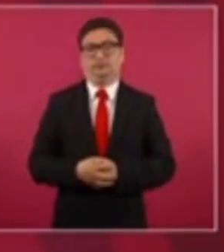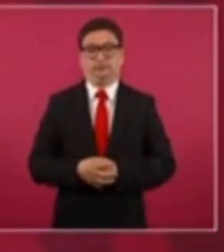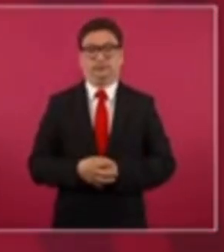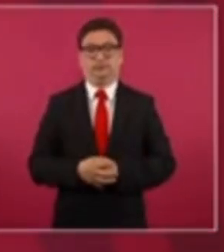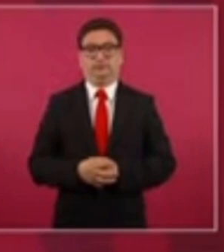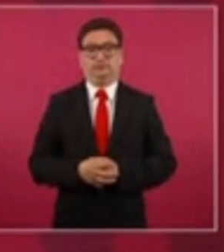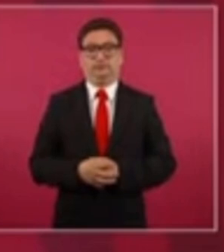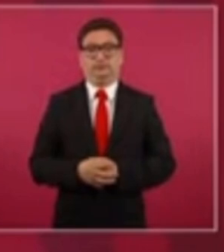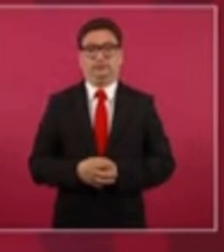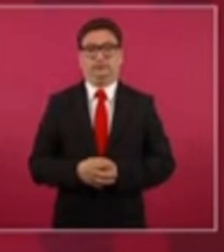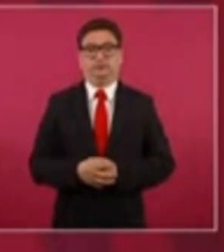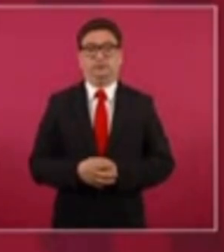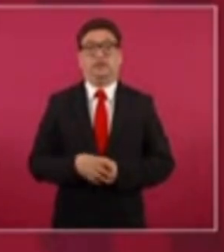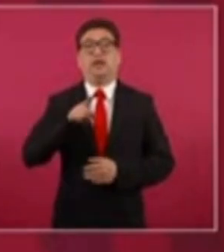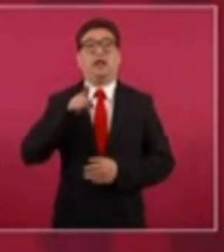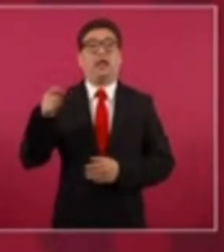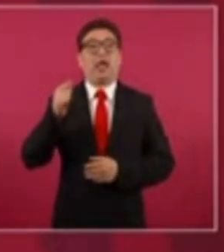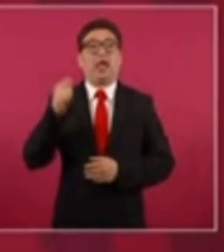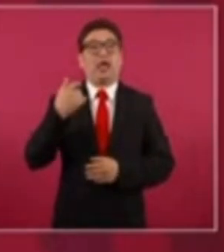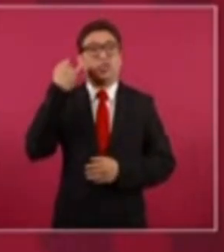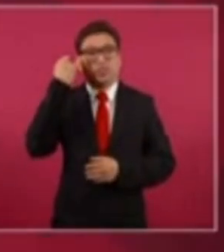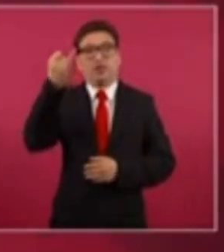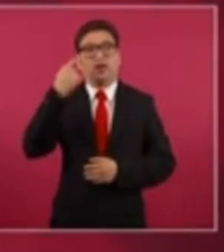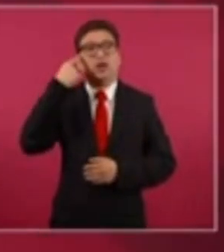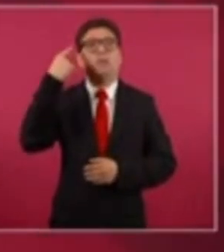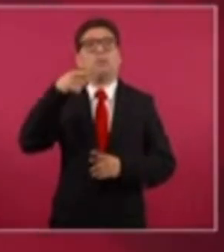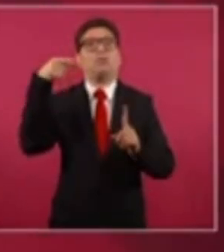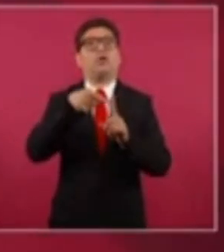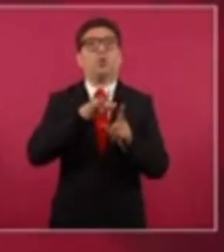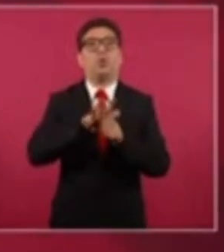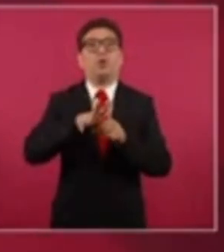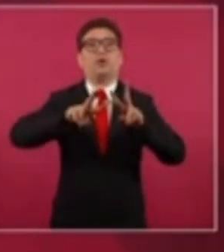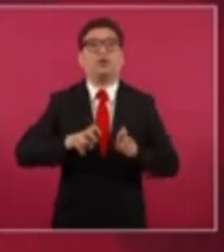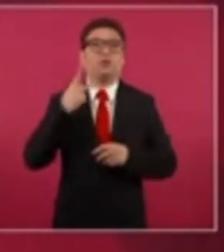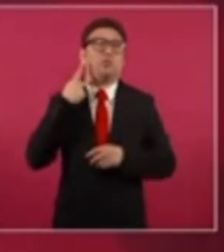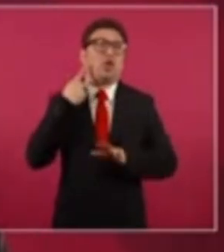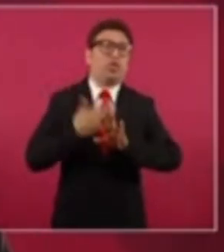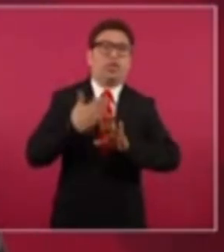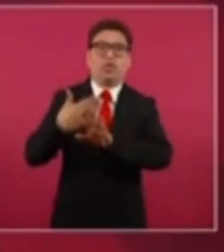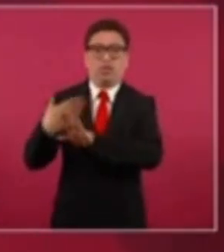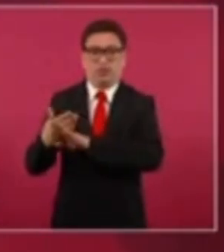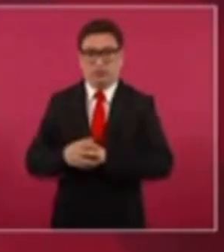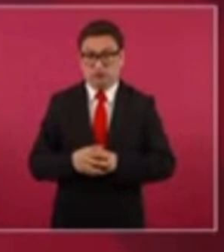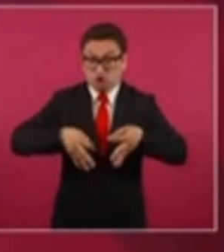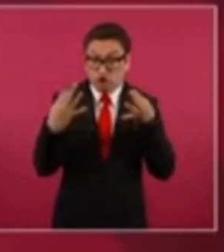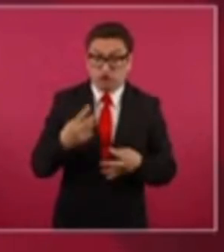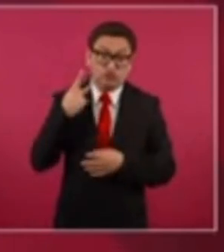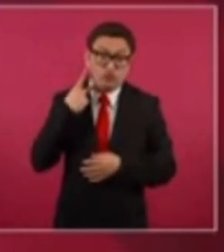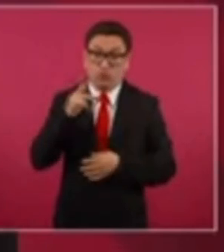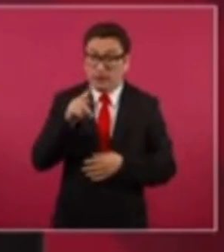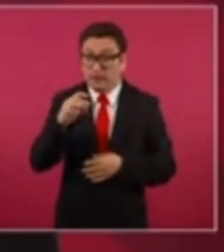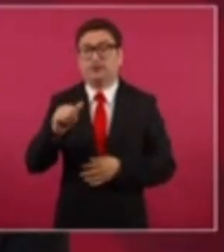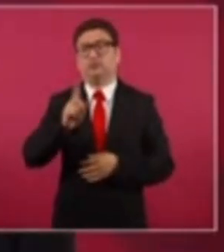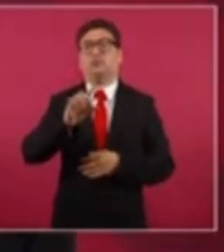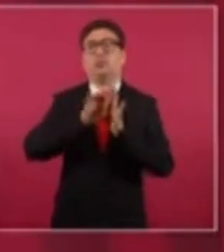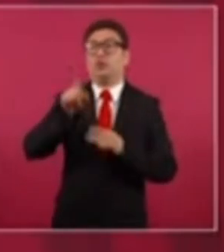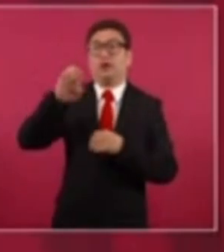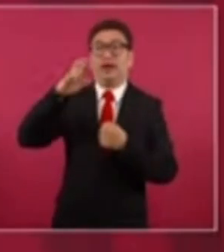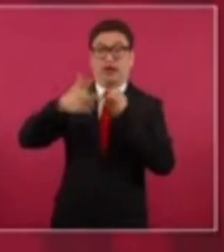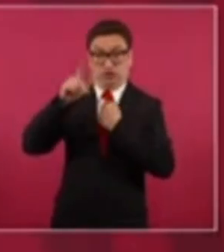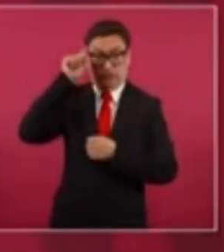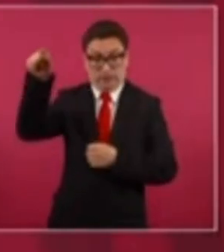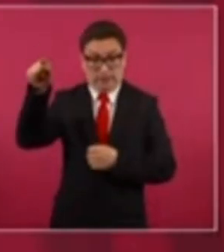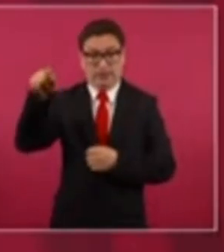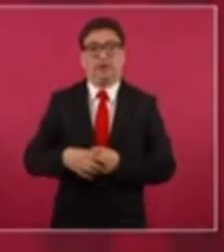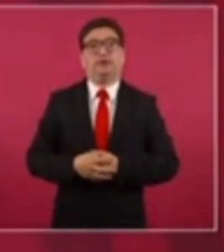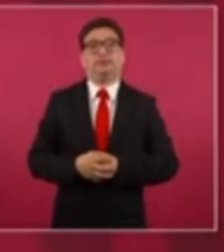el utilizar cualquier cosa con propósitos politiqueros, porque ni siquiera se puede hablar de política. Van a Europa